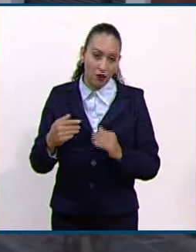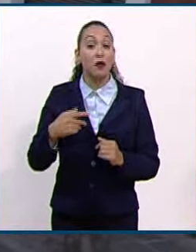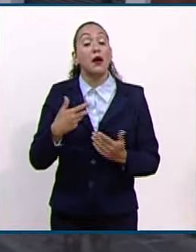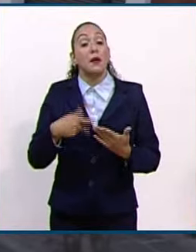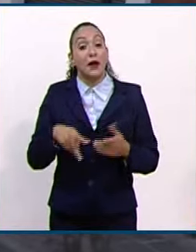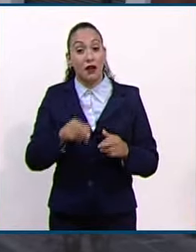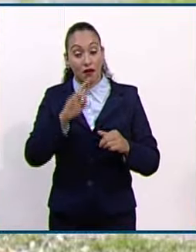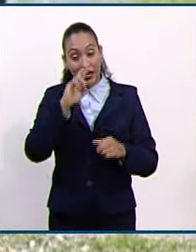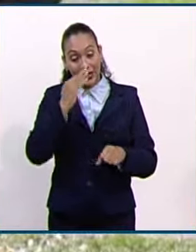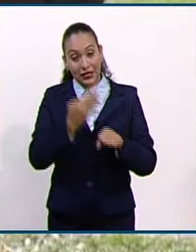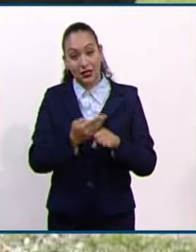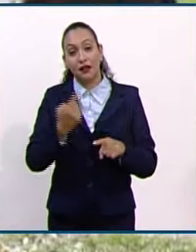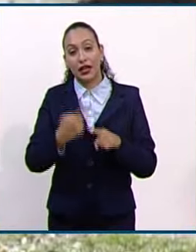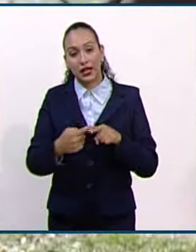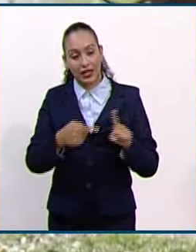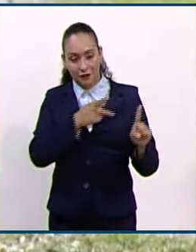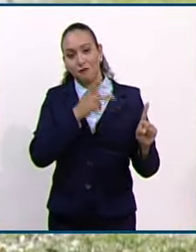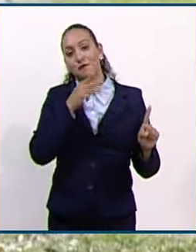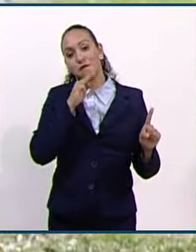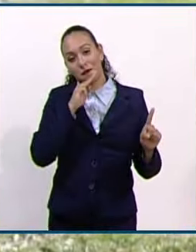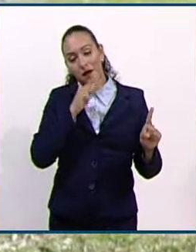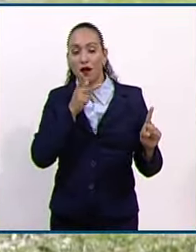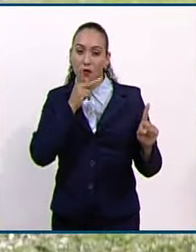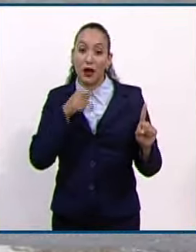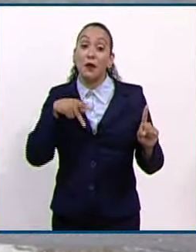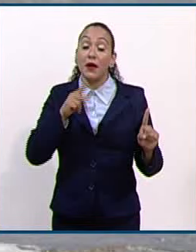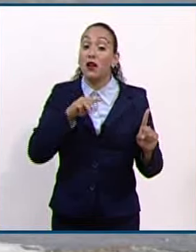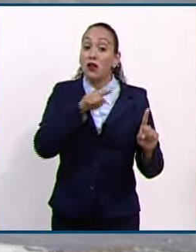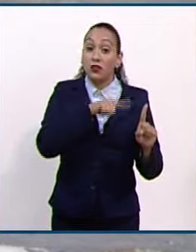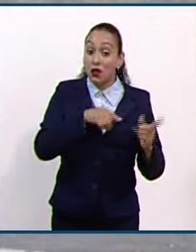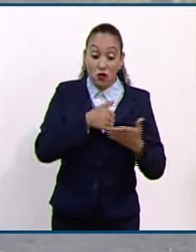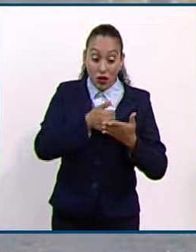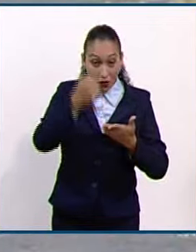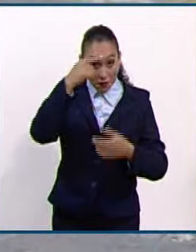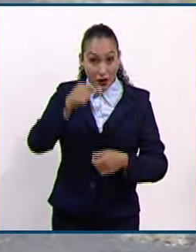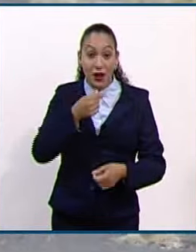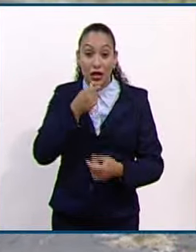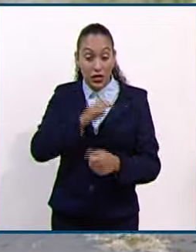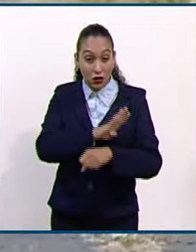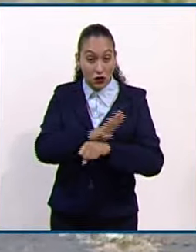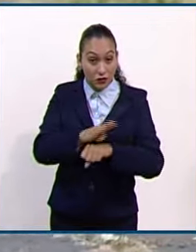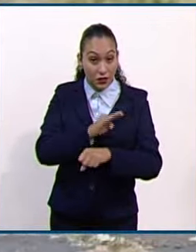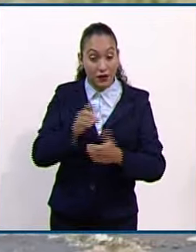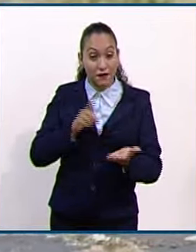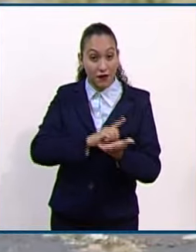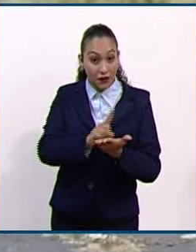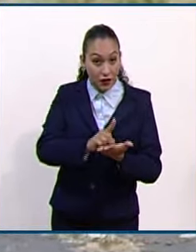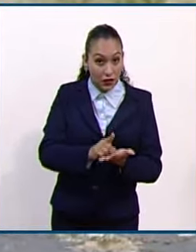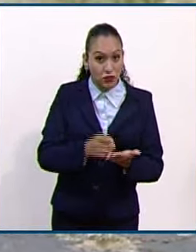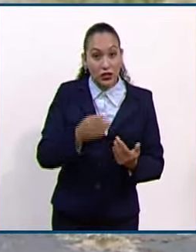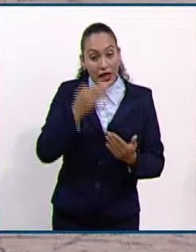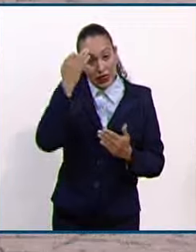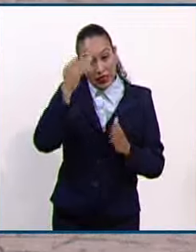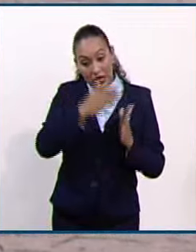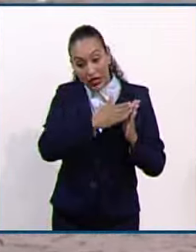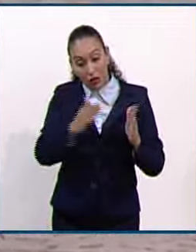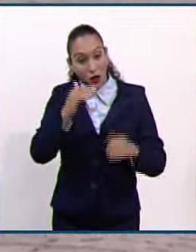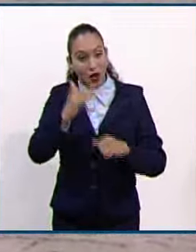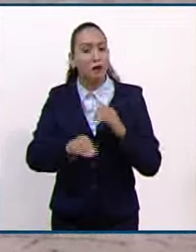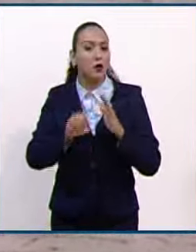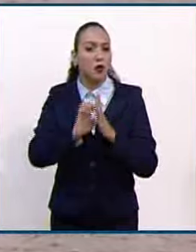o quienes tengan la tutela incurren en una omisión de hacer valer sus derechos dentro de una temporalidad determinada, ya sea por descuido